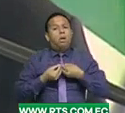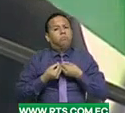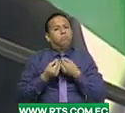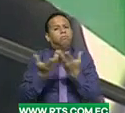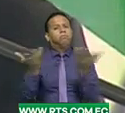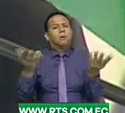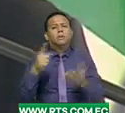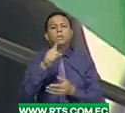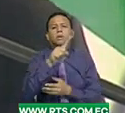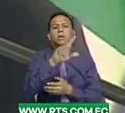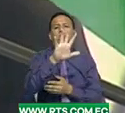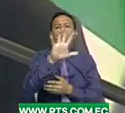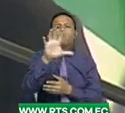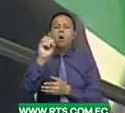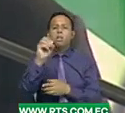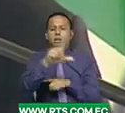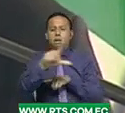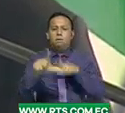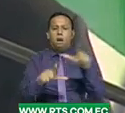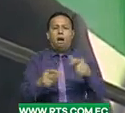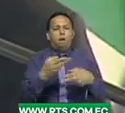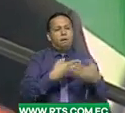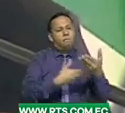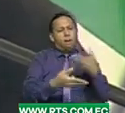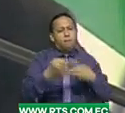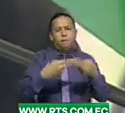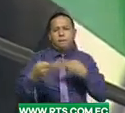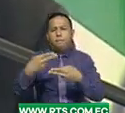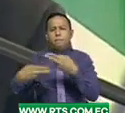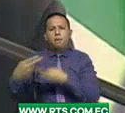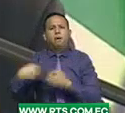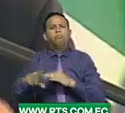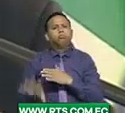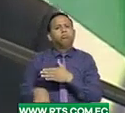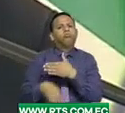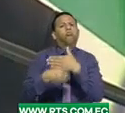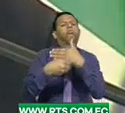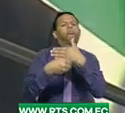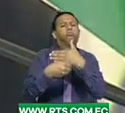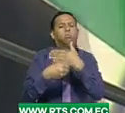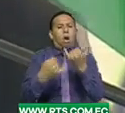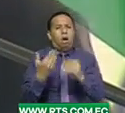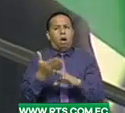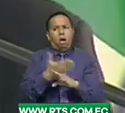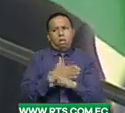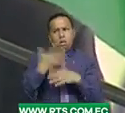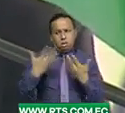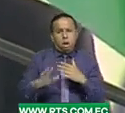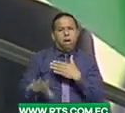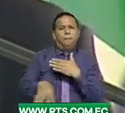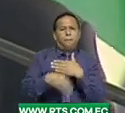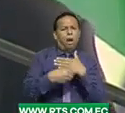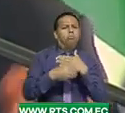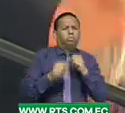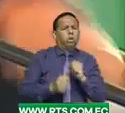150 centros de distribución. Se ha incrementado en estas últimas horas en forma tal de